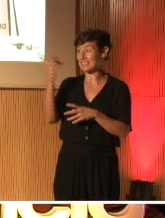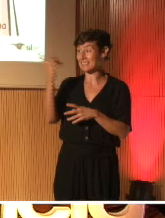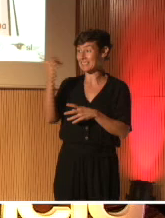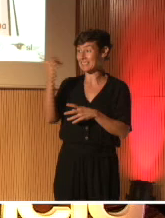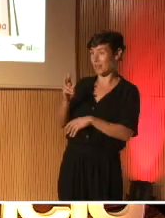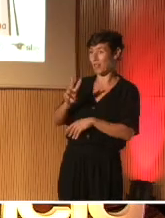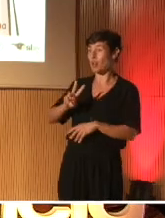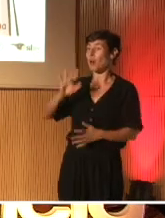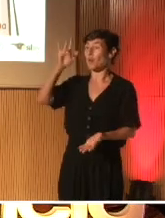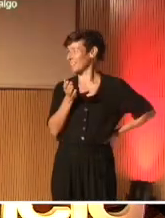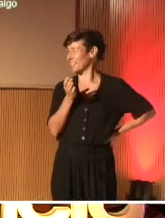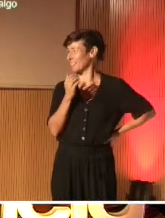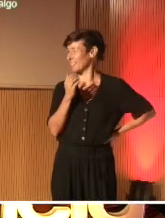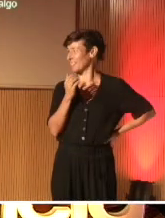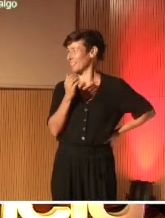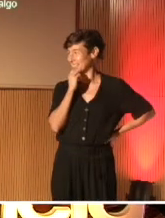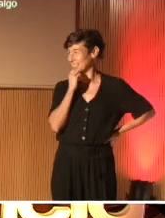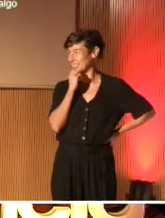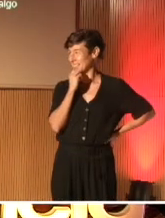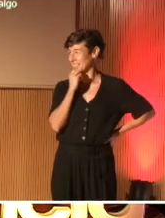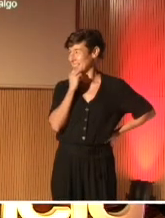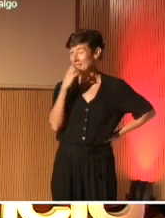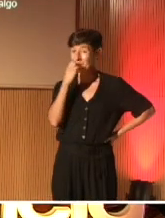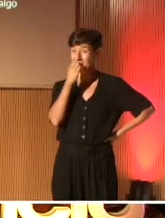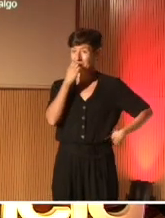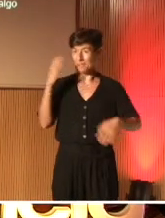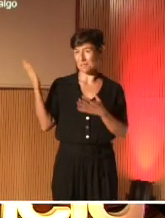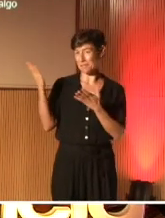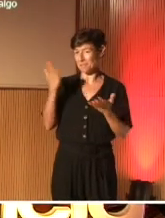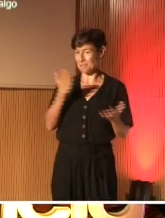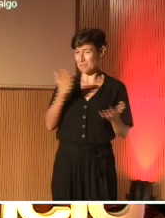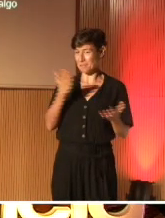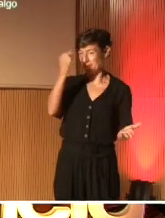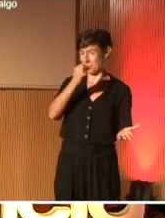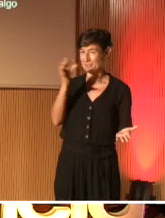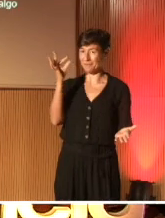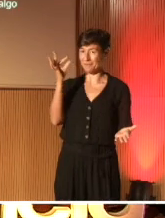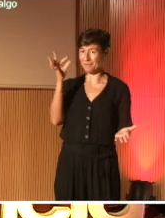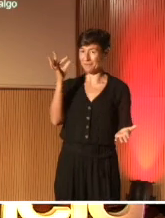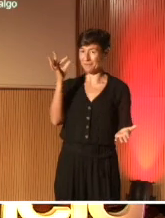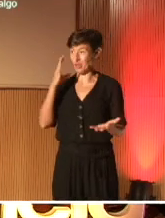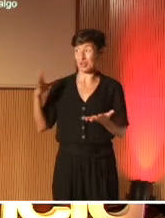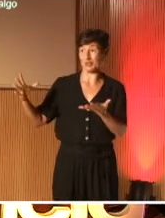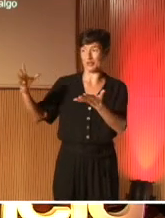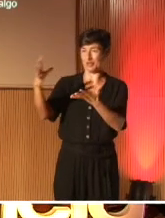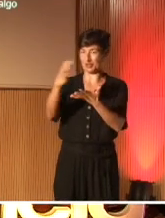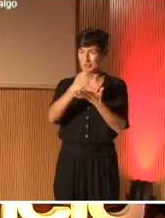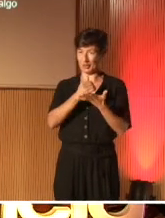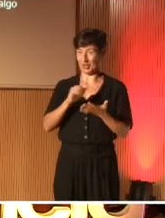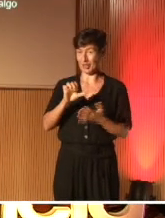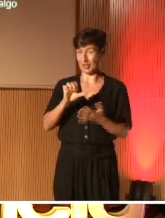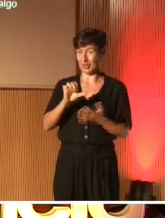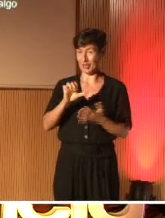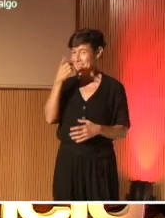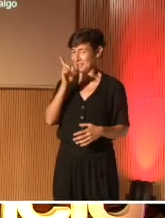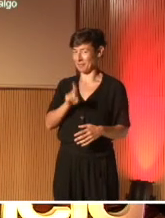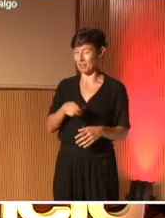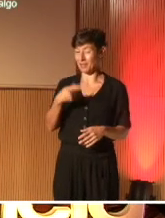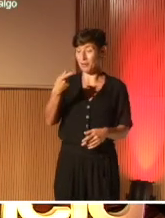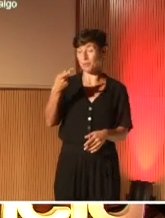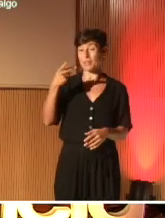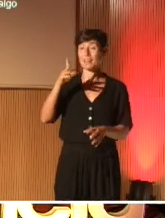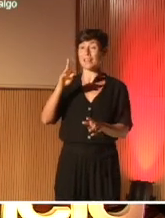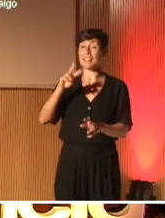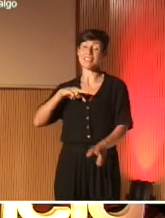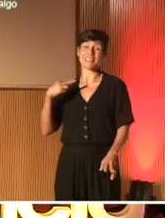electrones chocan bienvenidas bienvenidos y bienvenidas a esta reflexión al absurdo de una travesti científica